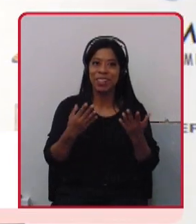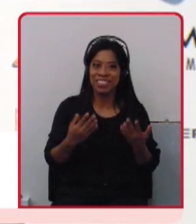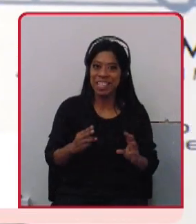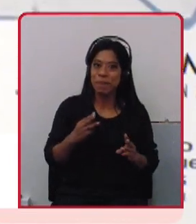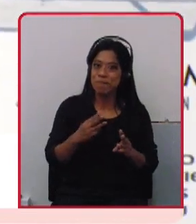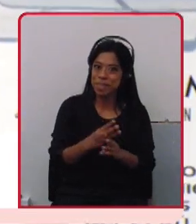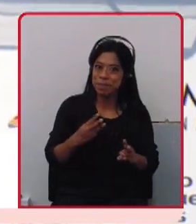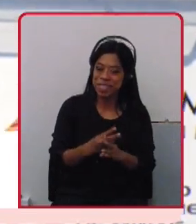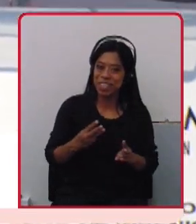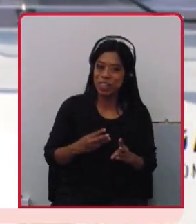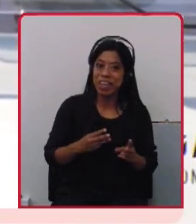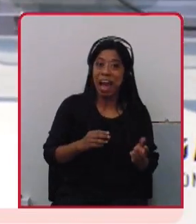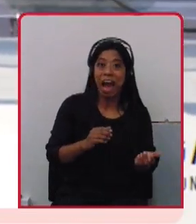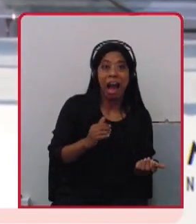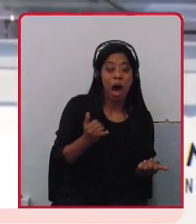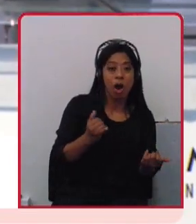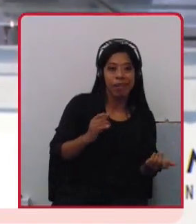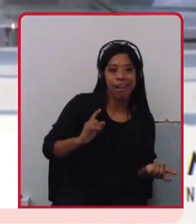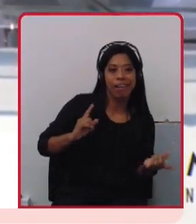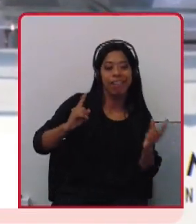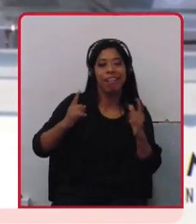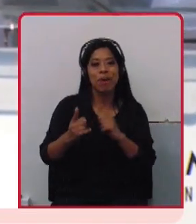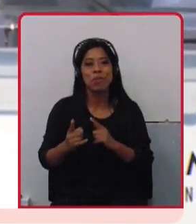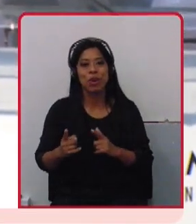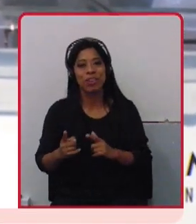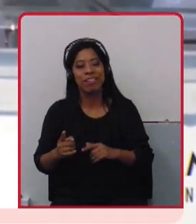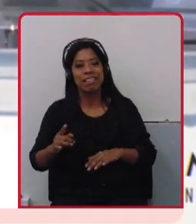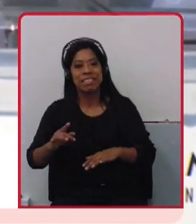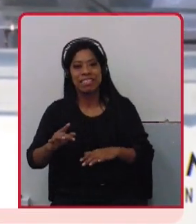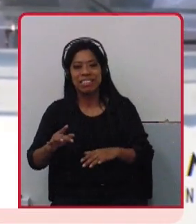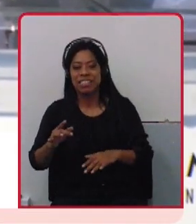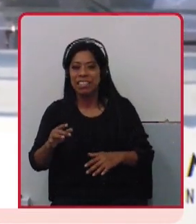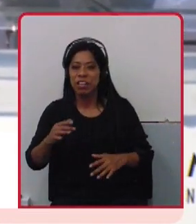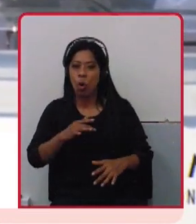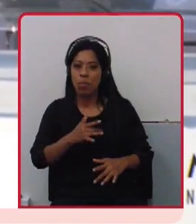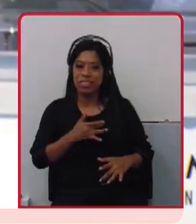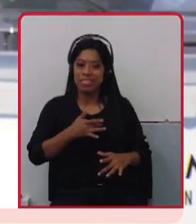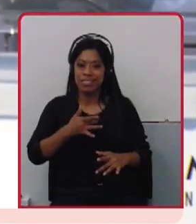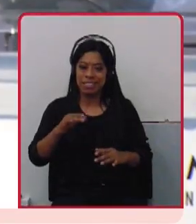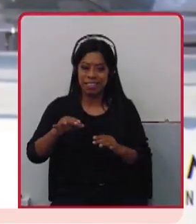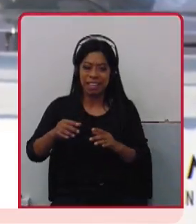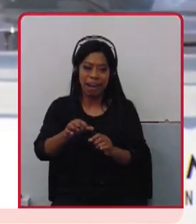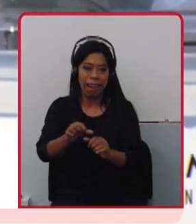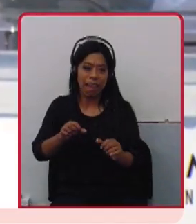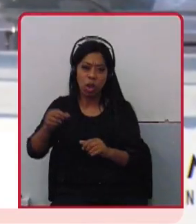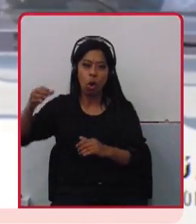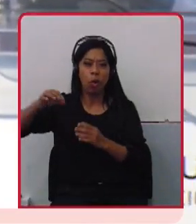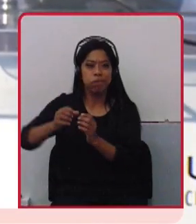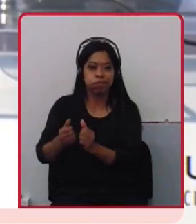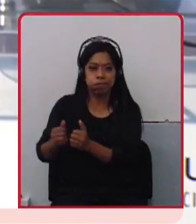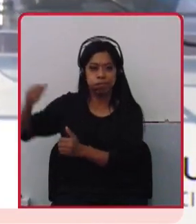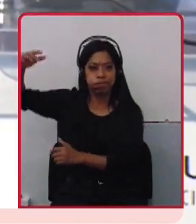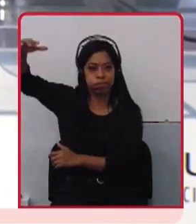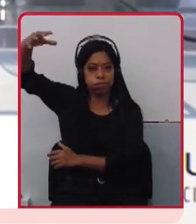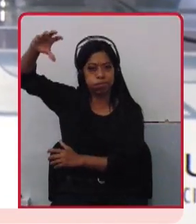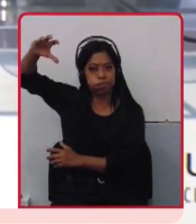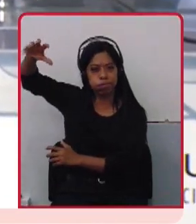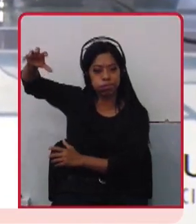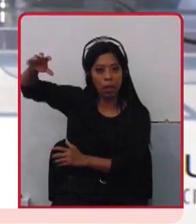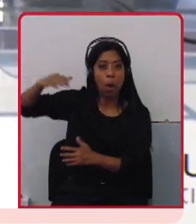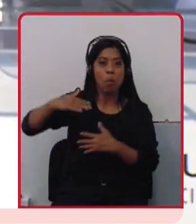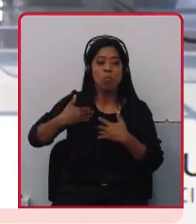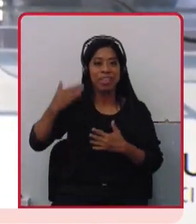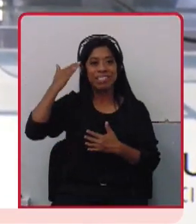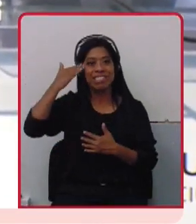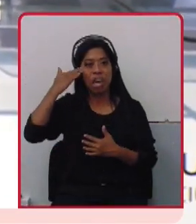modelo matemático, llevarlo a sensórica, sensores de distancia o radar o algo parecido que ayude al operador a que